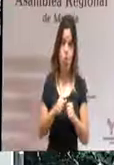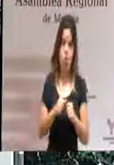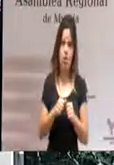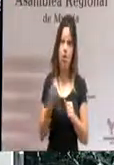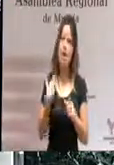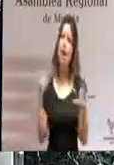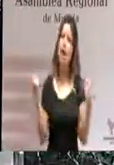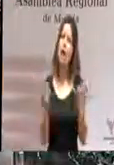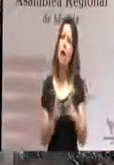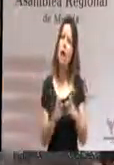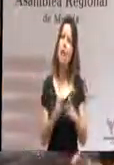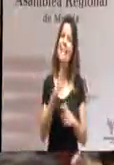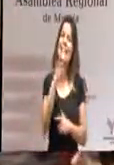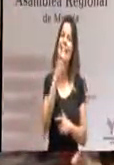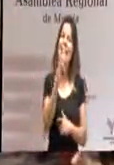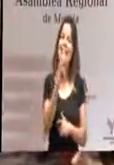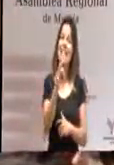han reducido un